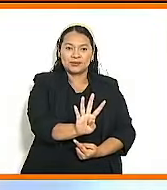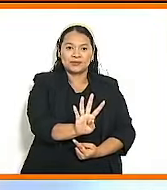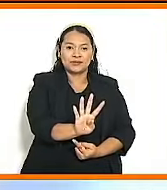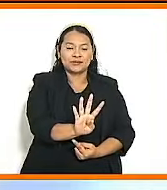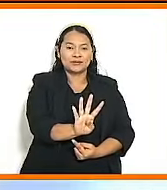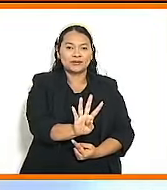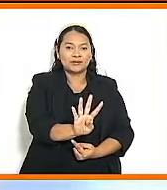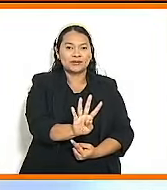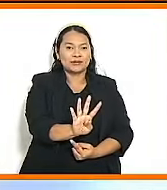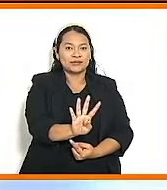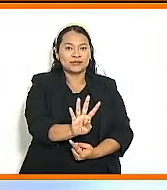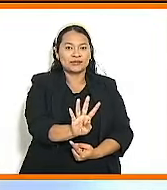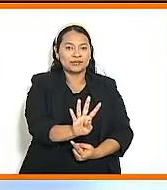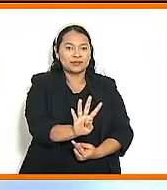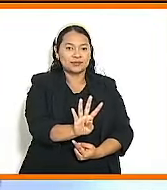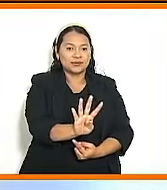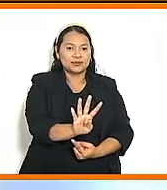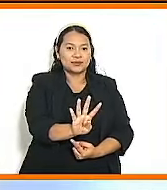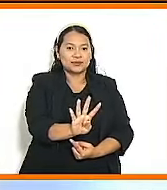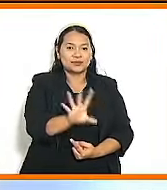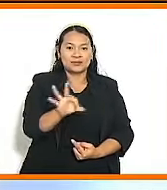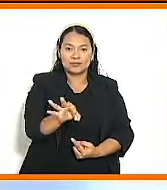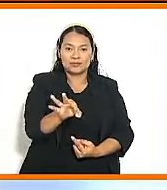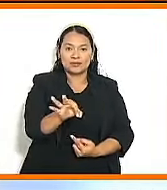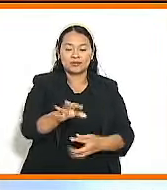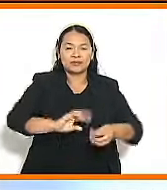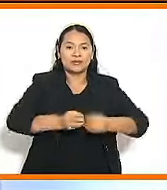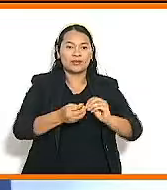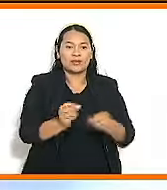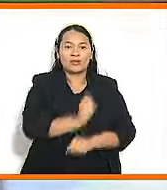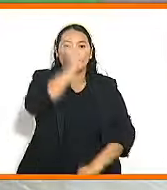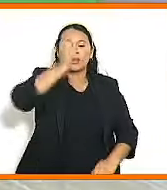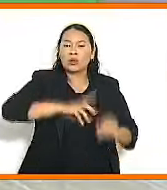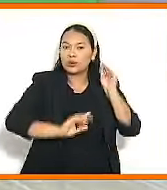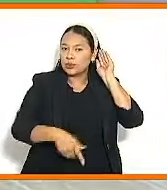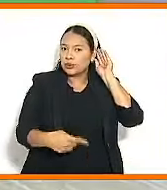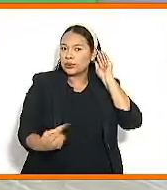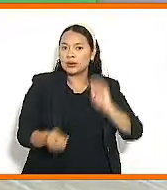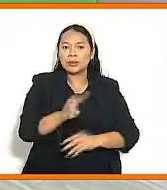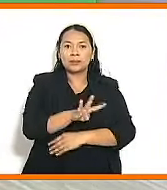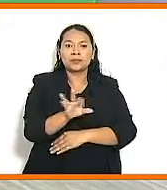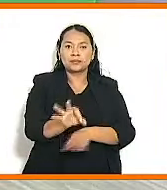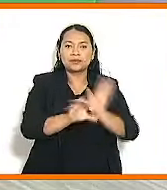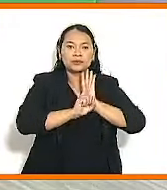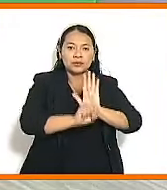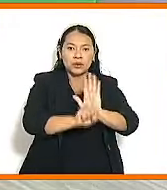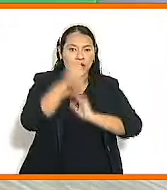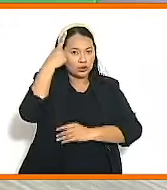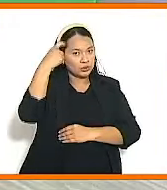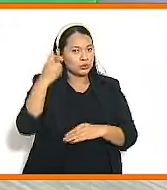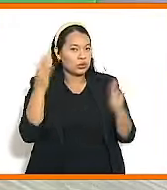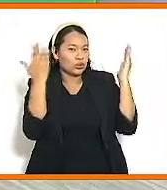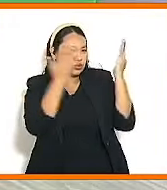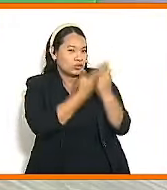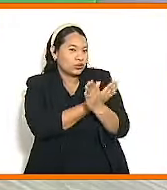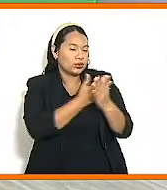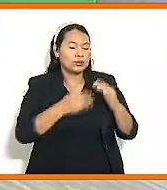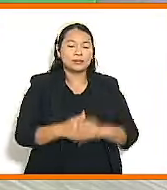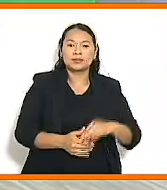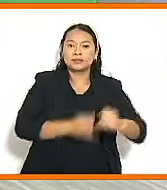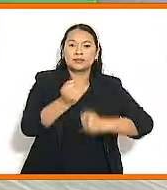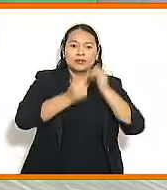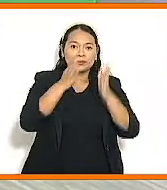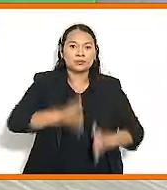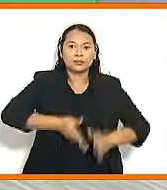el segundo dígito es el 9, número favorecido 49 con su símbolo de sueño sombra. Espero que hayas realizado tu jugada